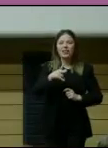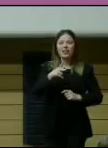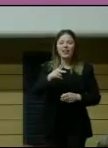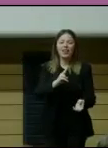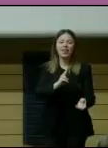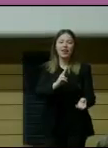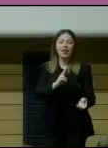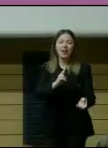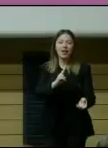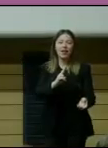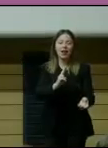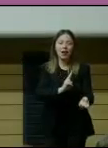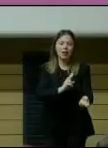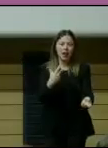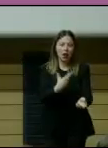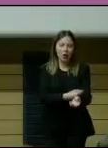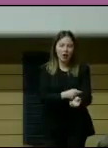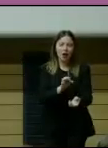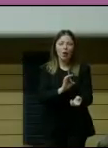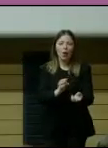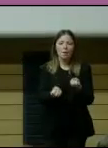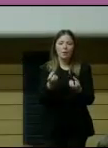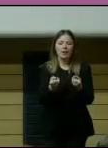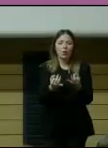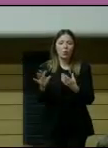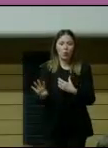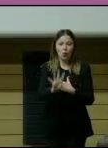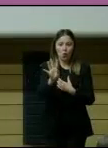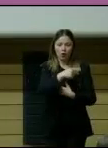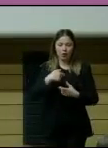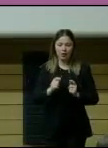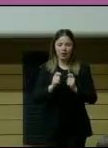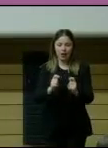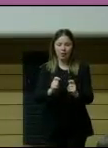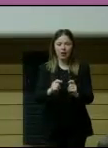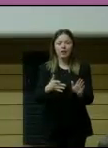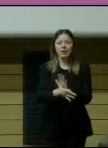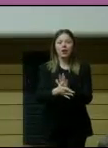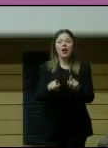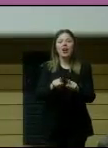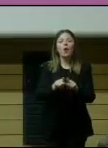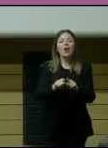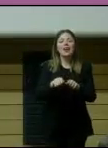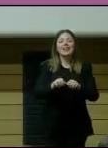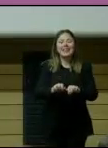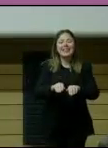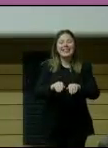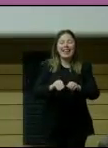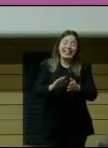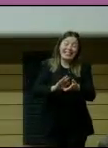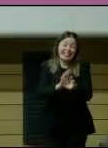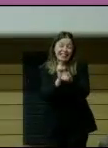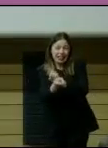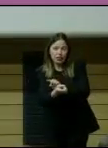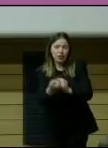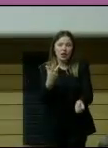heroína, la heroína blanca, la heroína número 4 que se llama, que es otra síntesis de la heroína marrón de